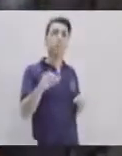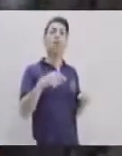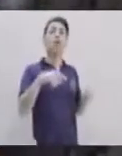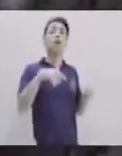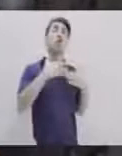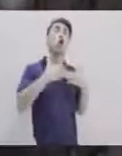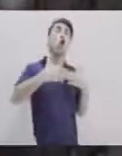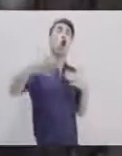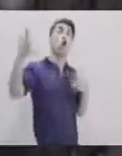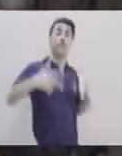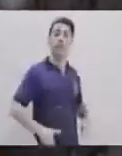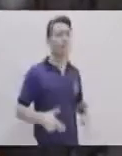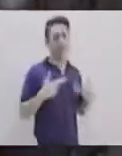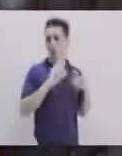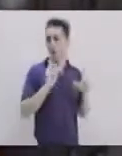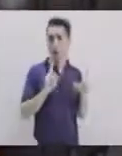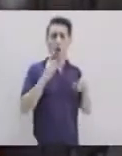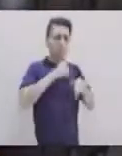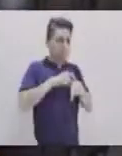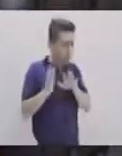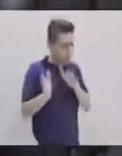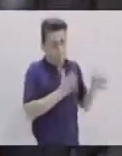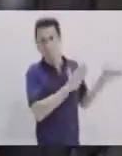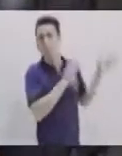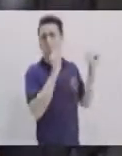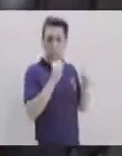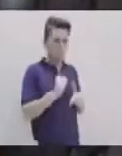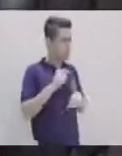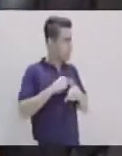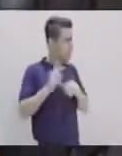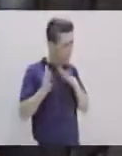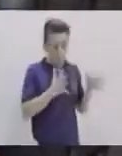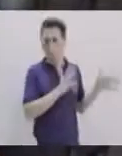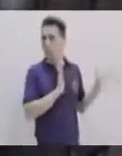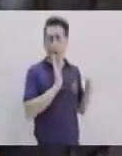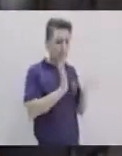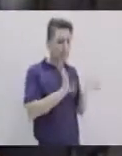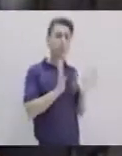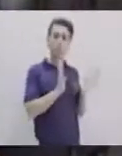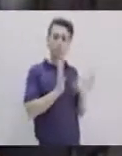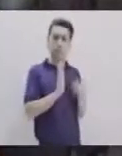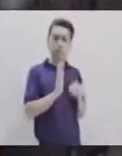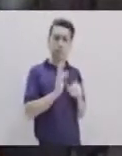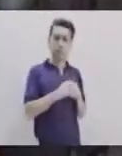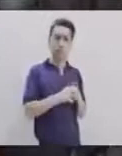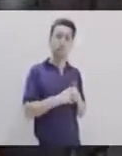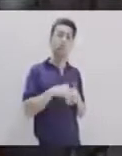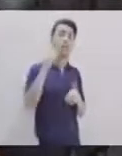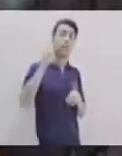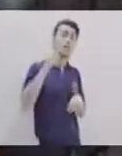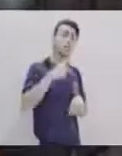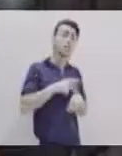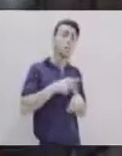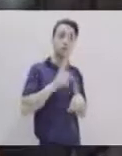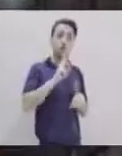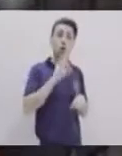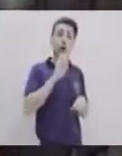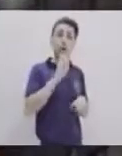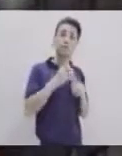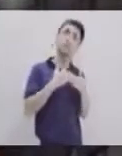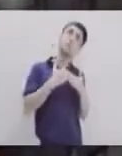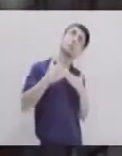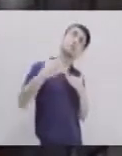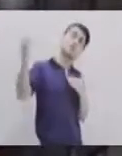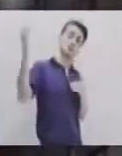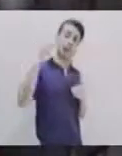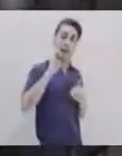eterno, todo pasa, todo va a pasar, todo tiene un tiempo determinado y todo va a pasar, esto no es eterno.